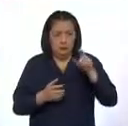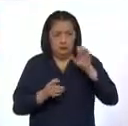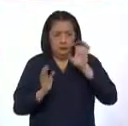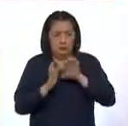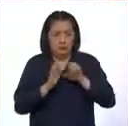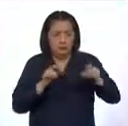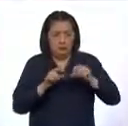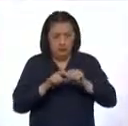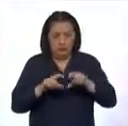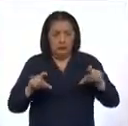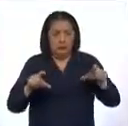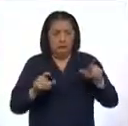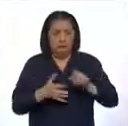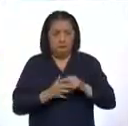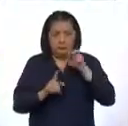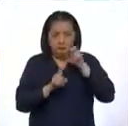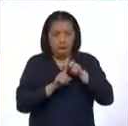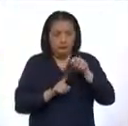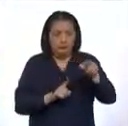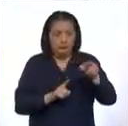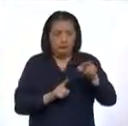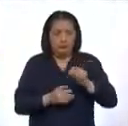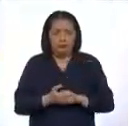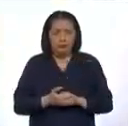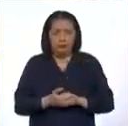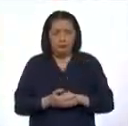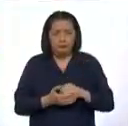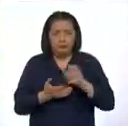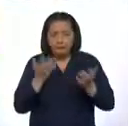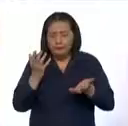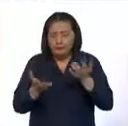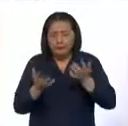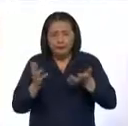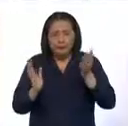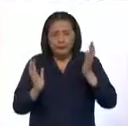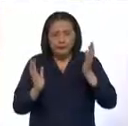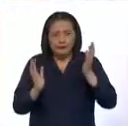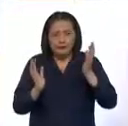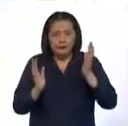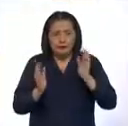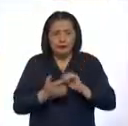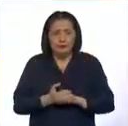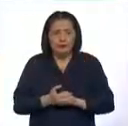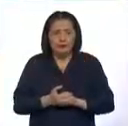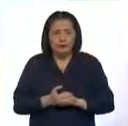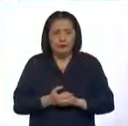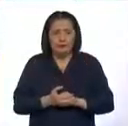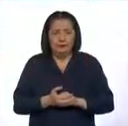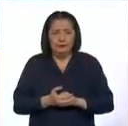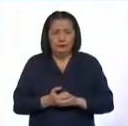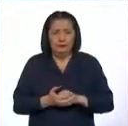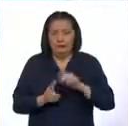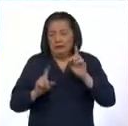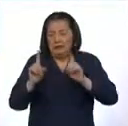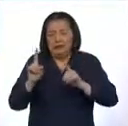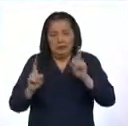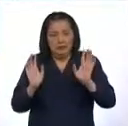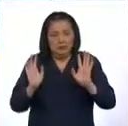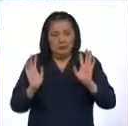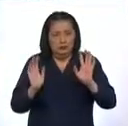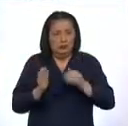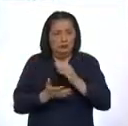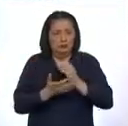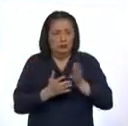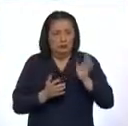este cuadrante, a darnos cuenta en caso de que hubiera, ¿no?, una incidencia. Por